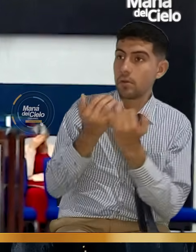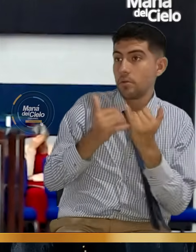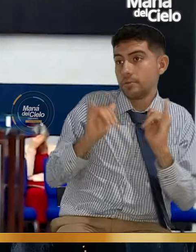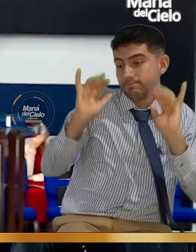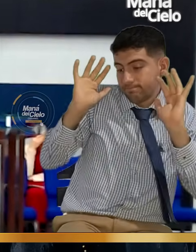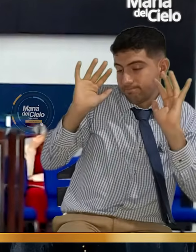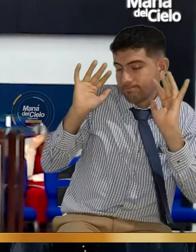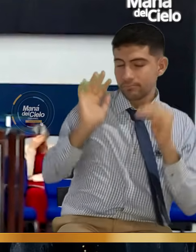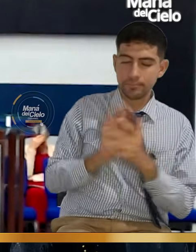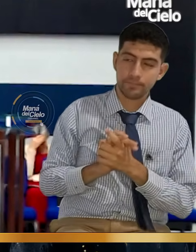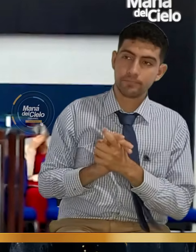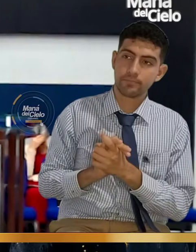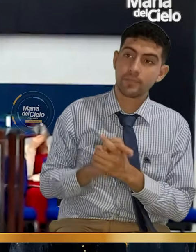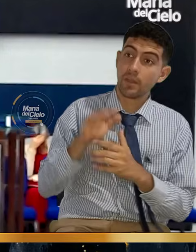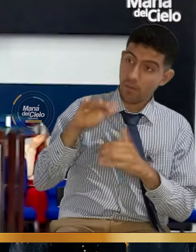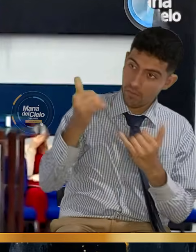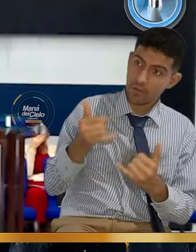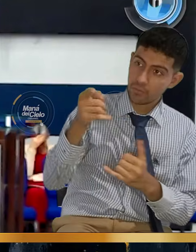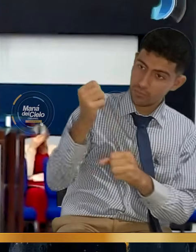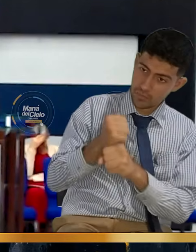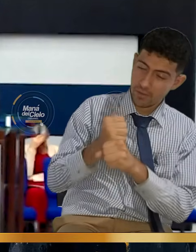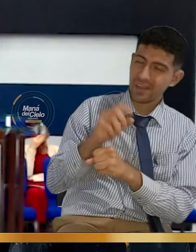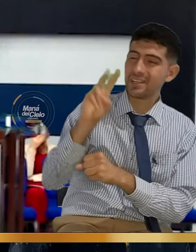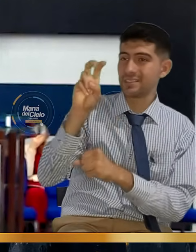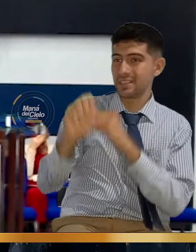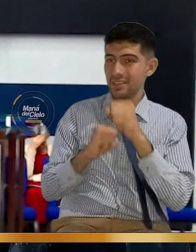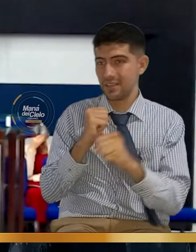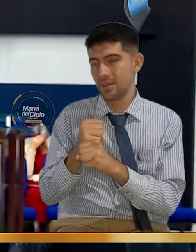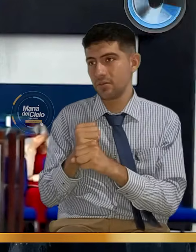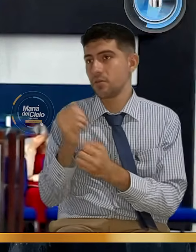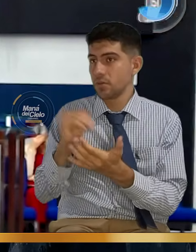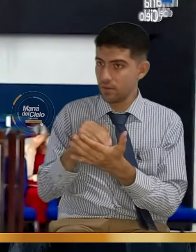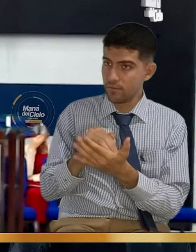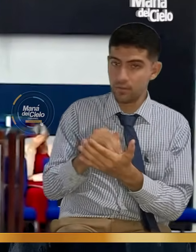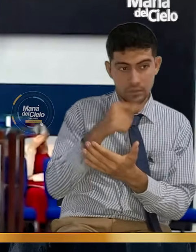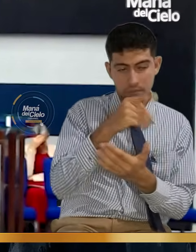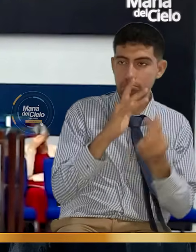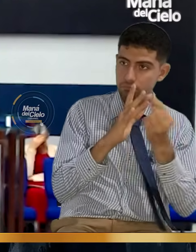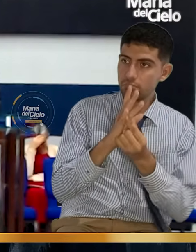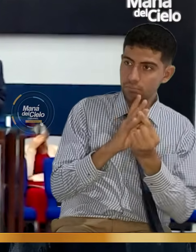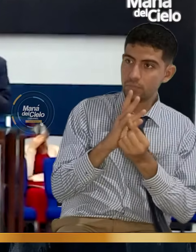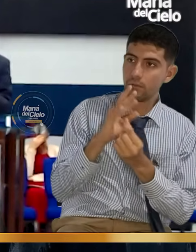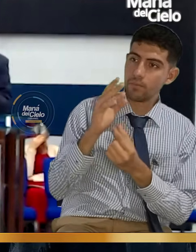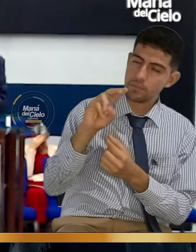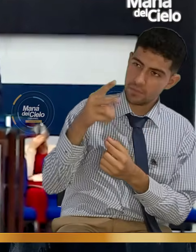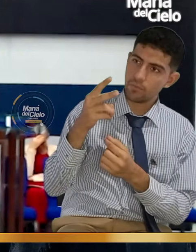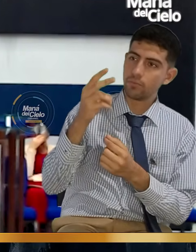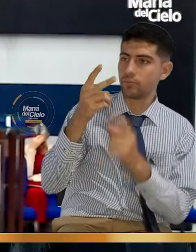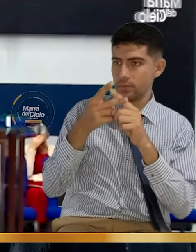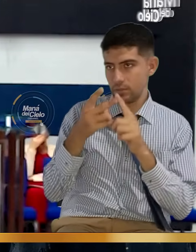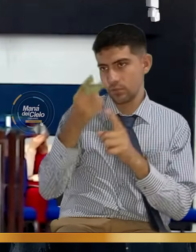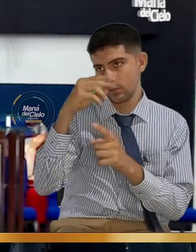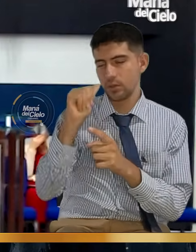acabó. Un día en Peniel se paró Jacob frente a Dios, manifestado en ángel, en teofanía